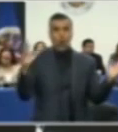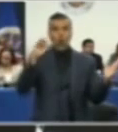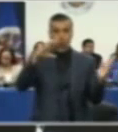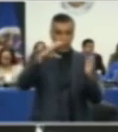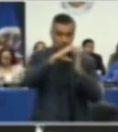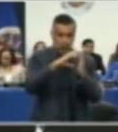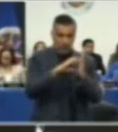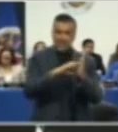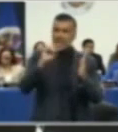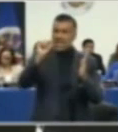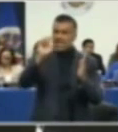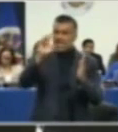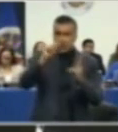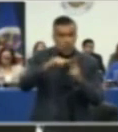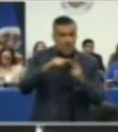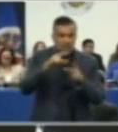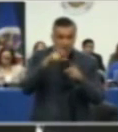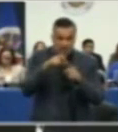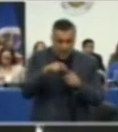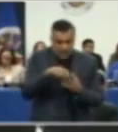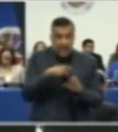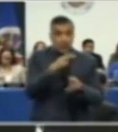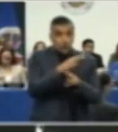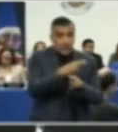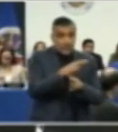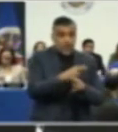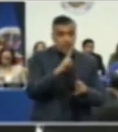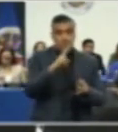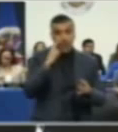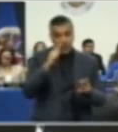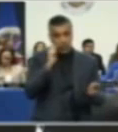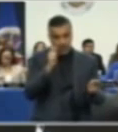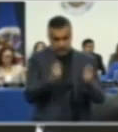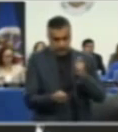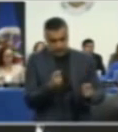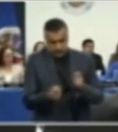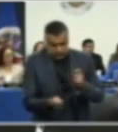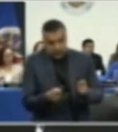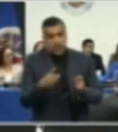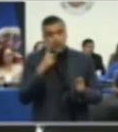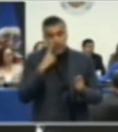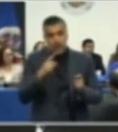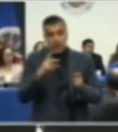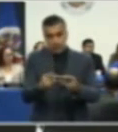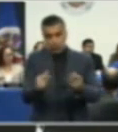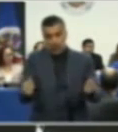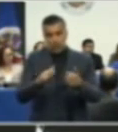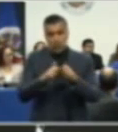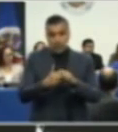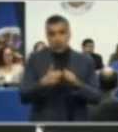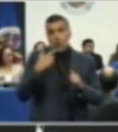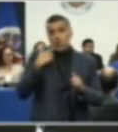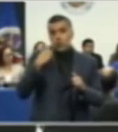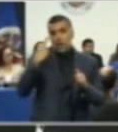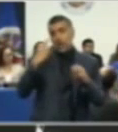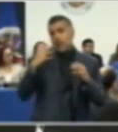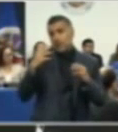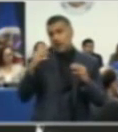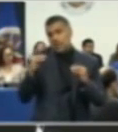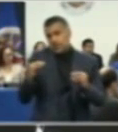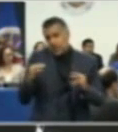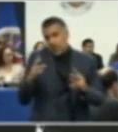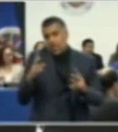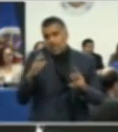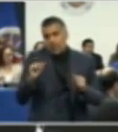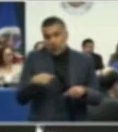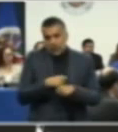norma, el texto, la palabra, el término que hay que utilizar y que permita solucionar de alguna forma dicho problema, con una capacidad además también